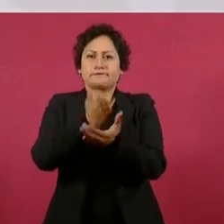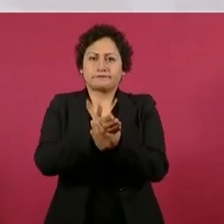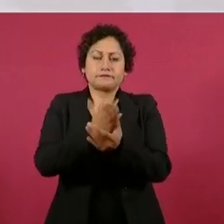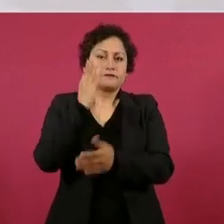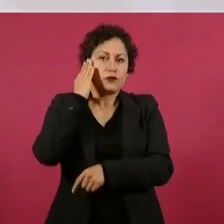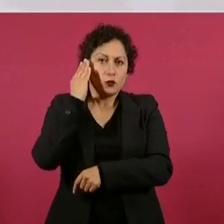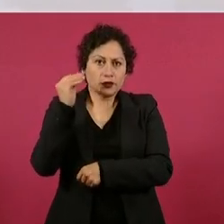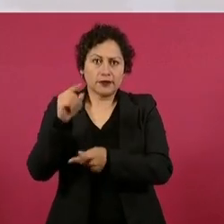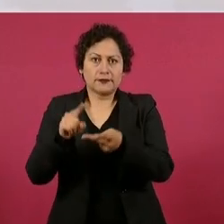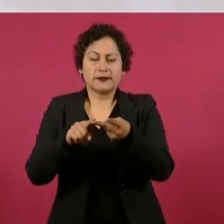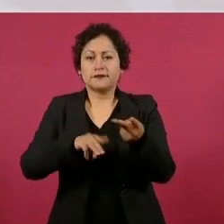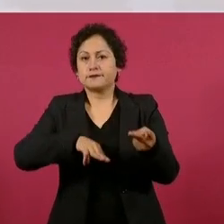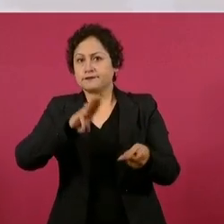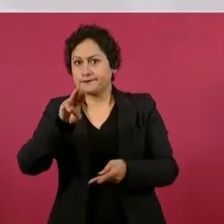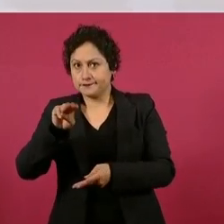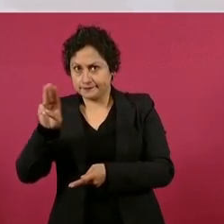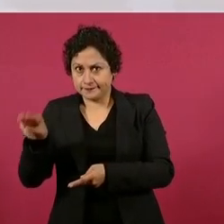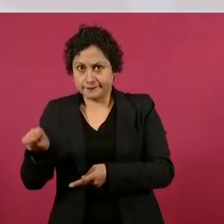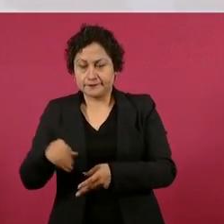Michoacán,